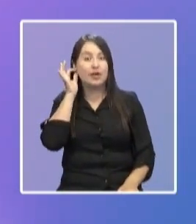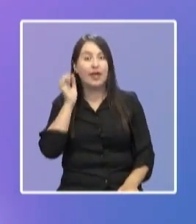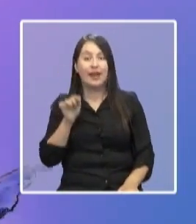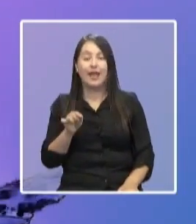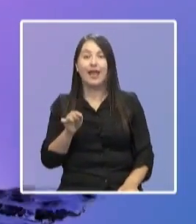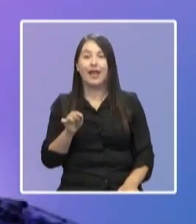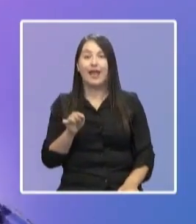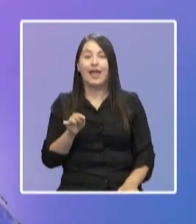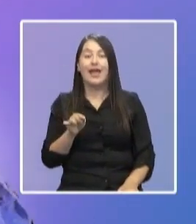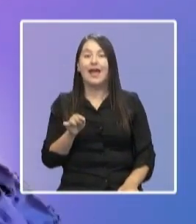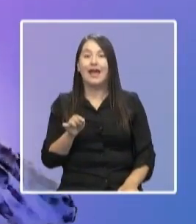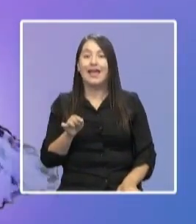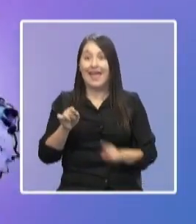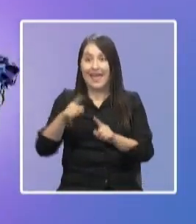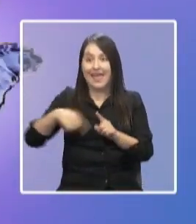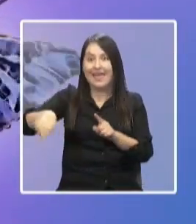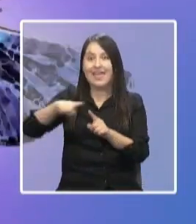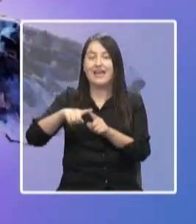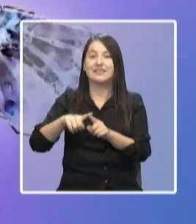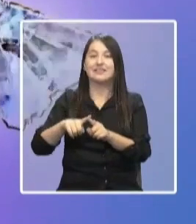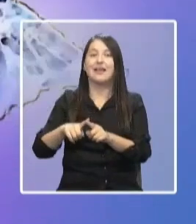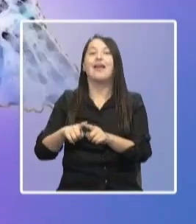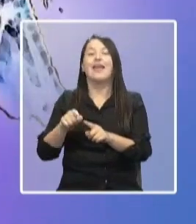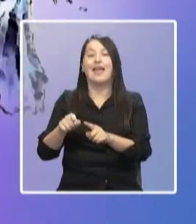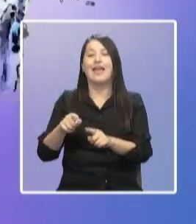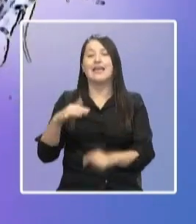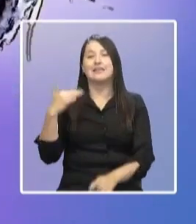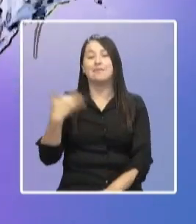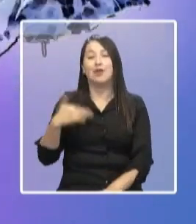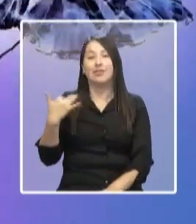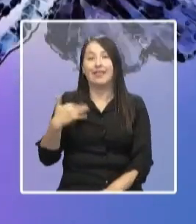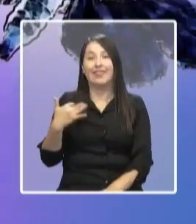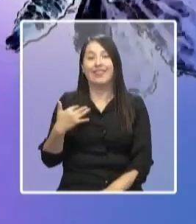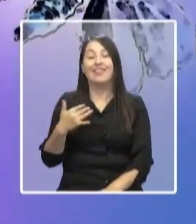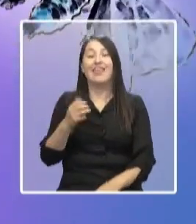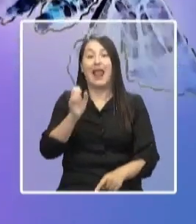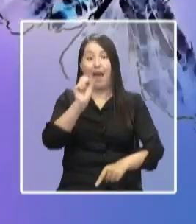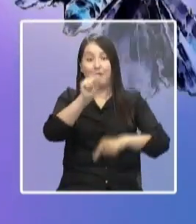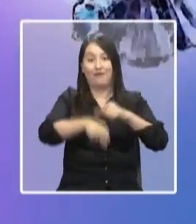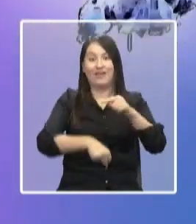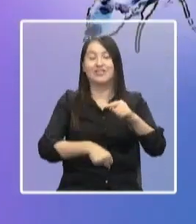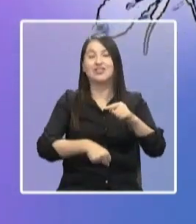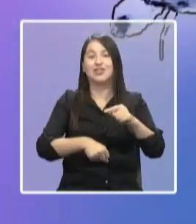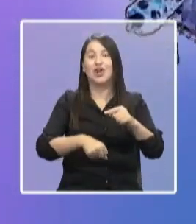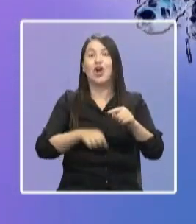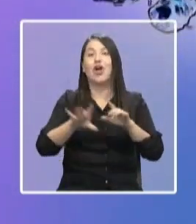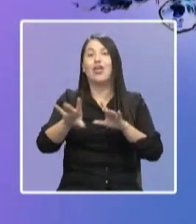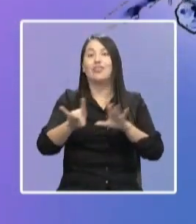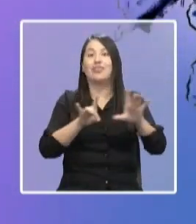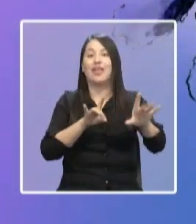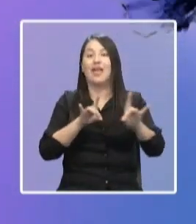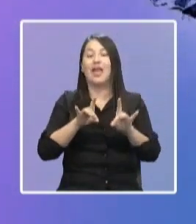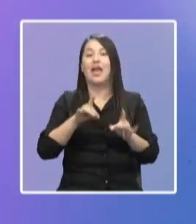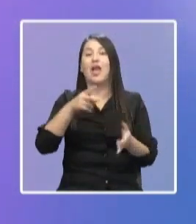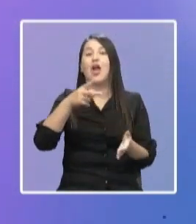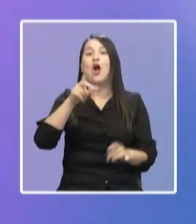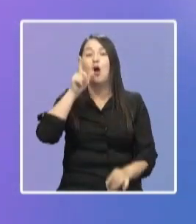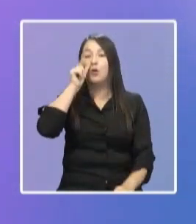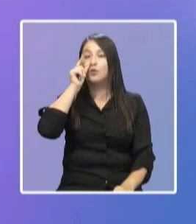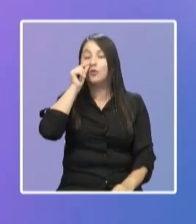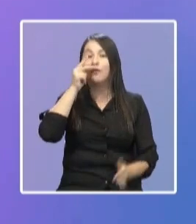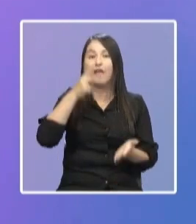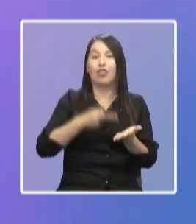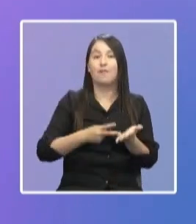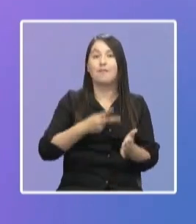sido básicas en la aprobación del plebiscito de octubre de 2020.